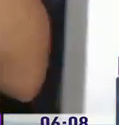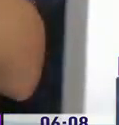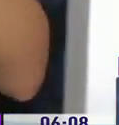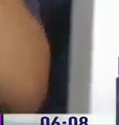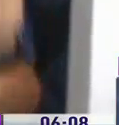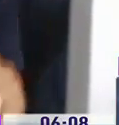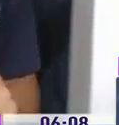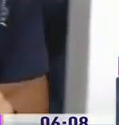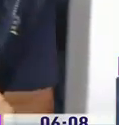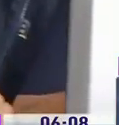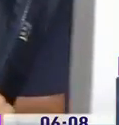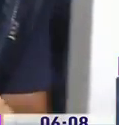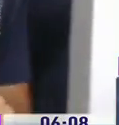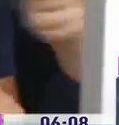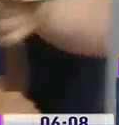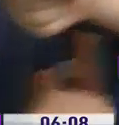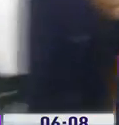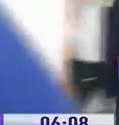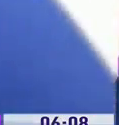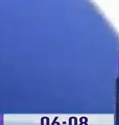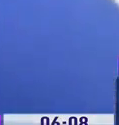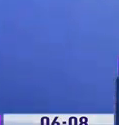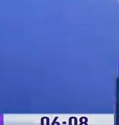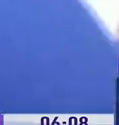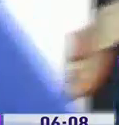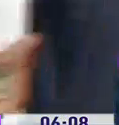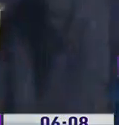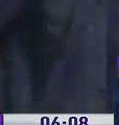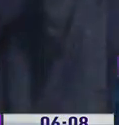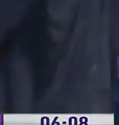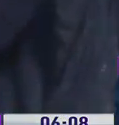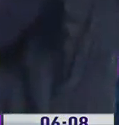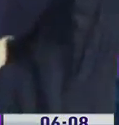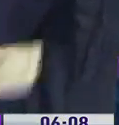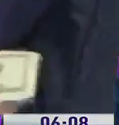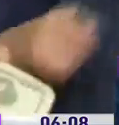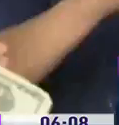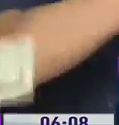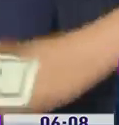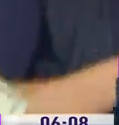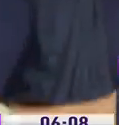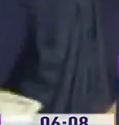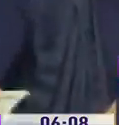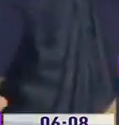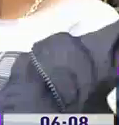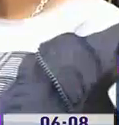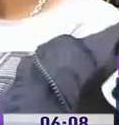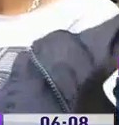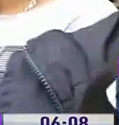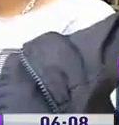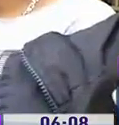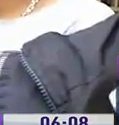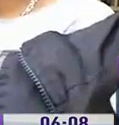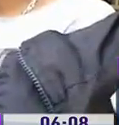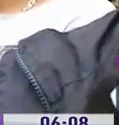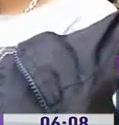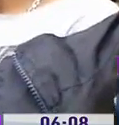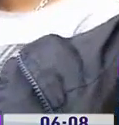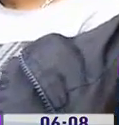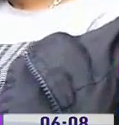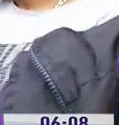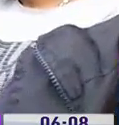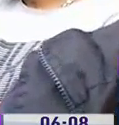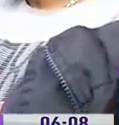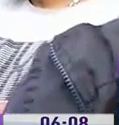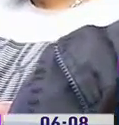por favor, te hagan la devolución. Muchísimas gracias. $40 cuesta la caja. Sí, en eso se están vendiendo ayer. Hay personas que se quieren aprovechar